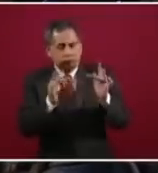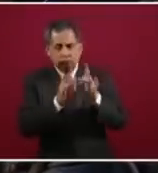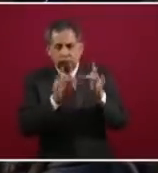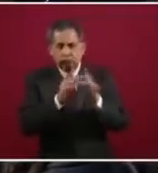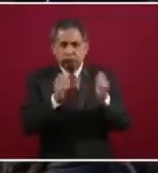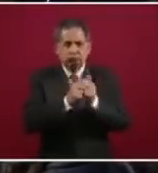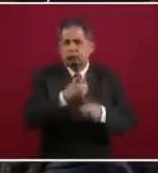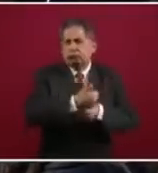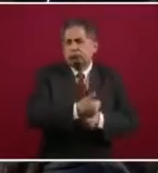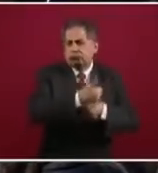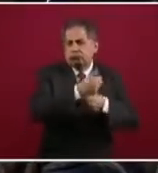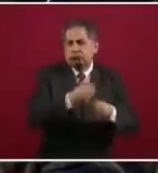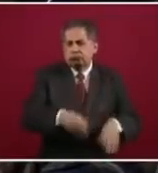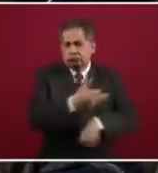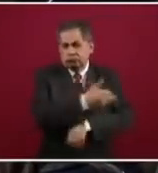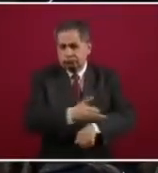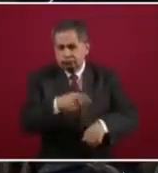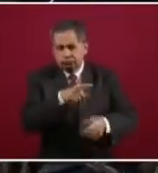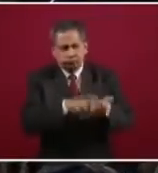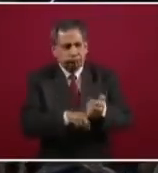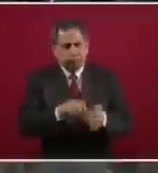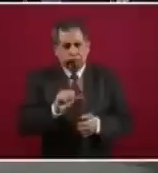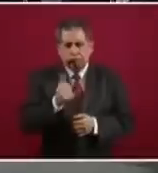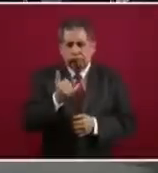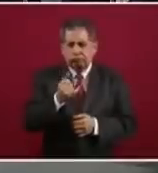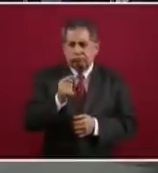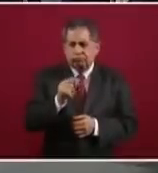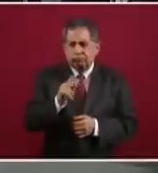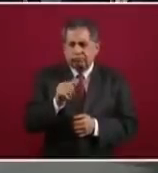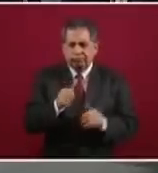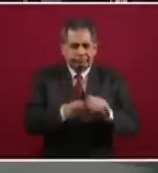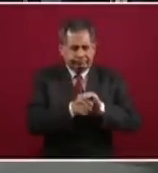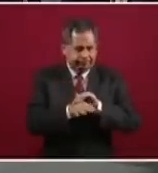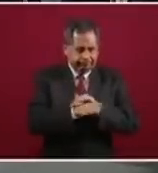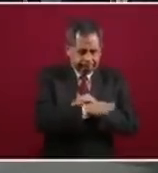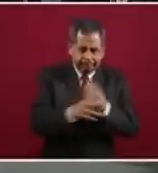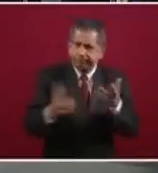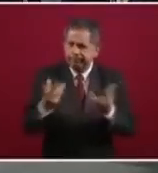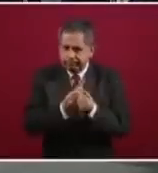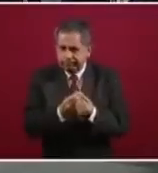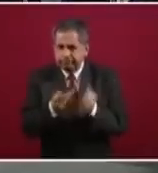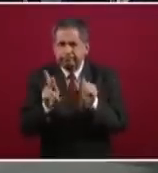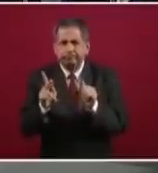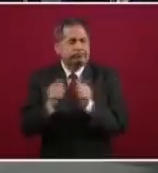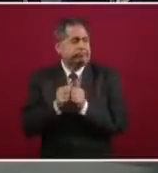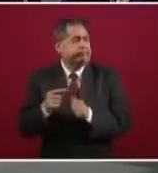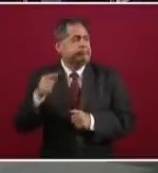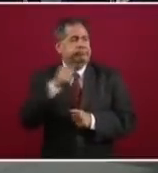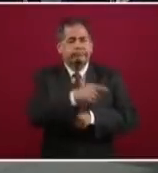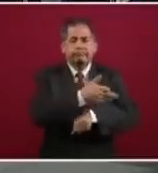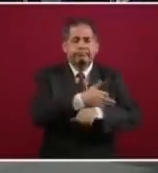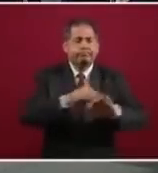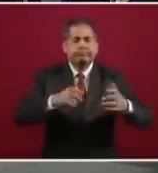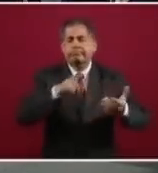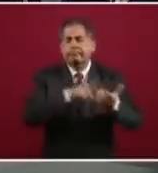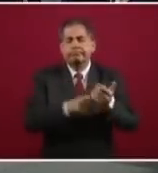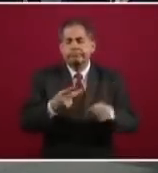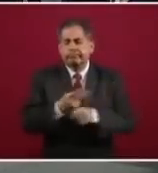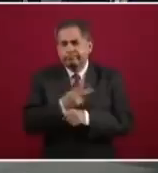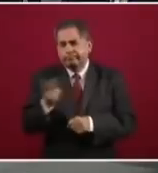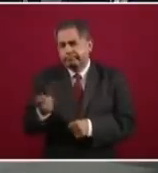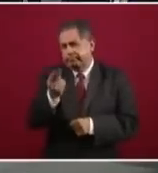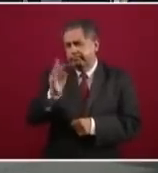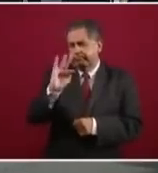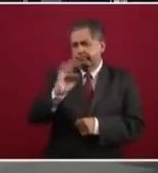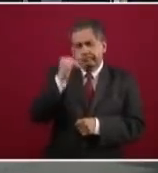las víctimas, las familiares de las víctimas de Ayotzinapa, pero no se ha reunido con los familiares de esta tragedia. Entonces, si usted